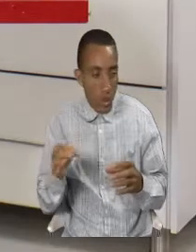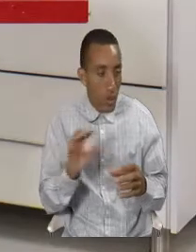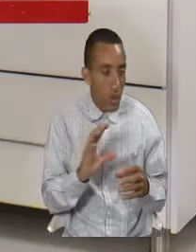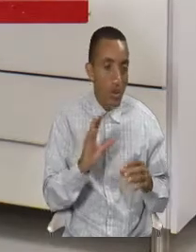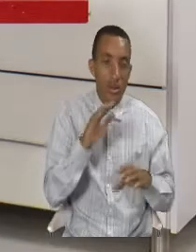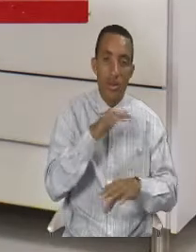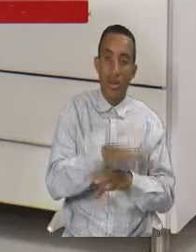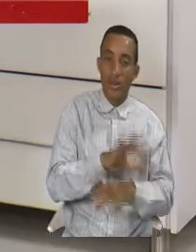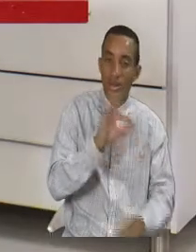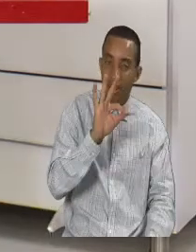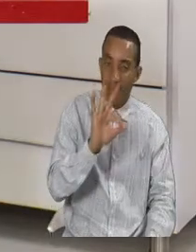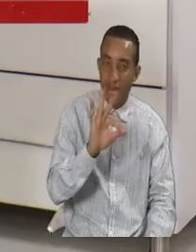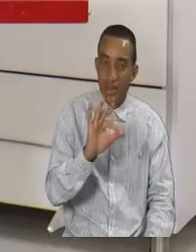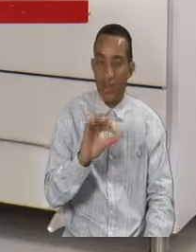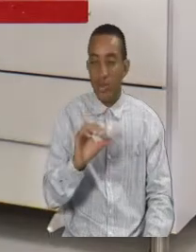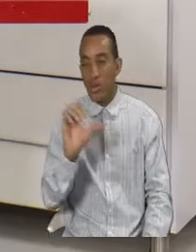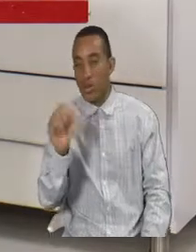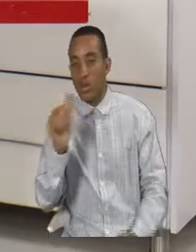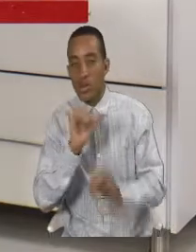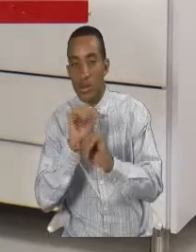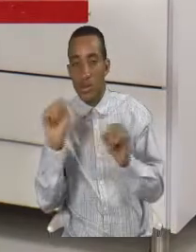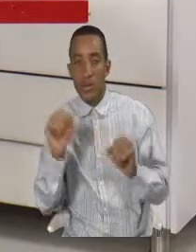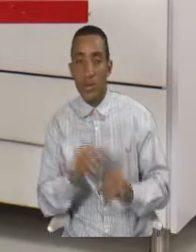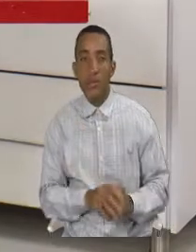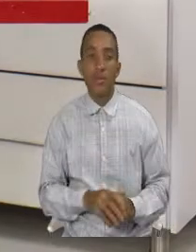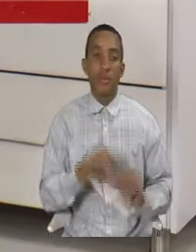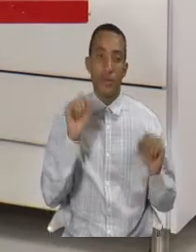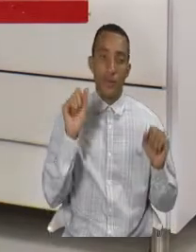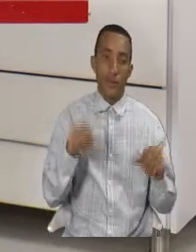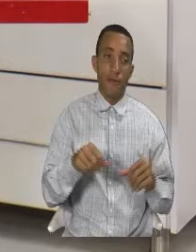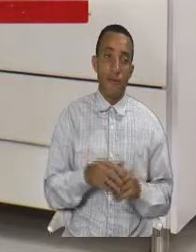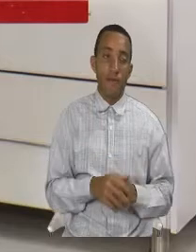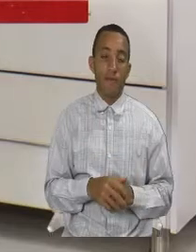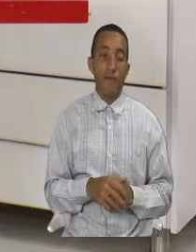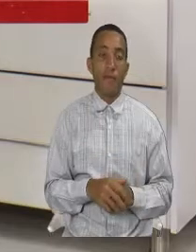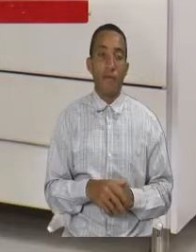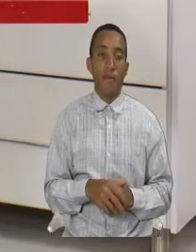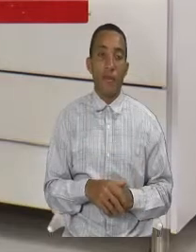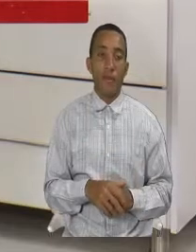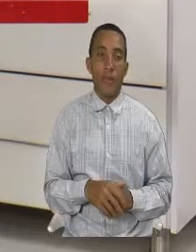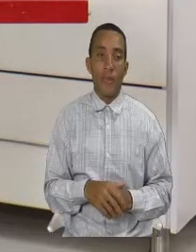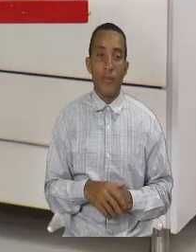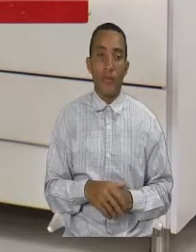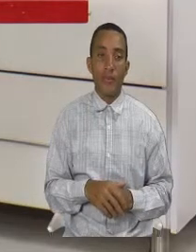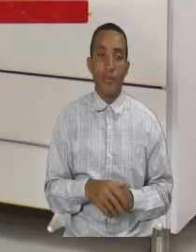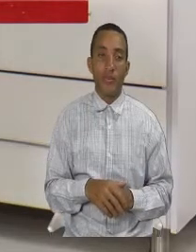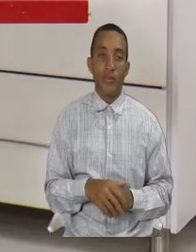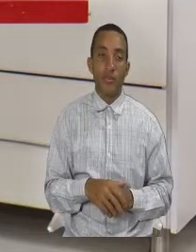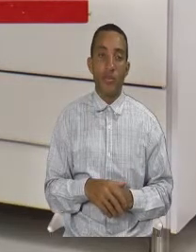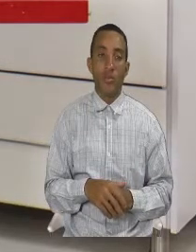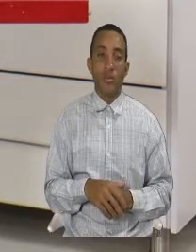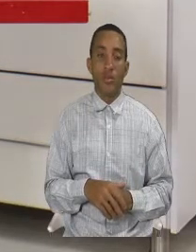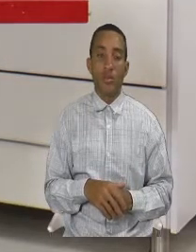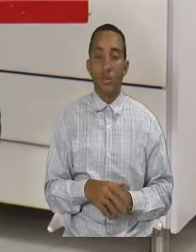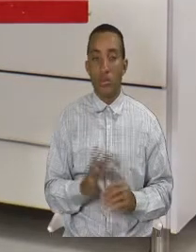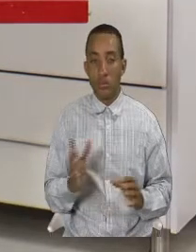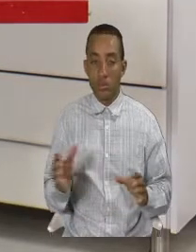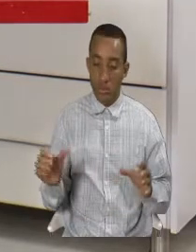Voy a picar acá un poquito de perejil. Retiro por acá, le bajo, para